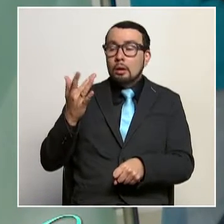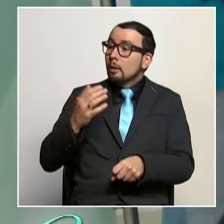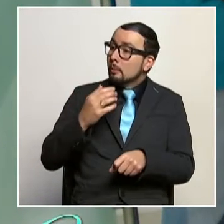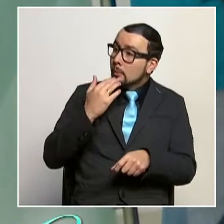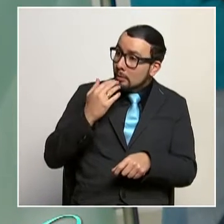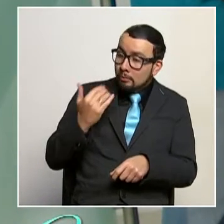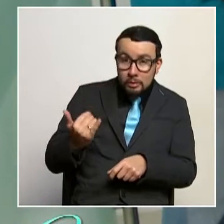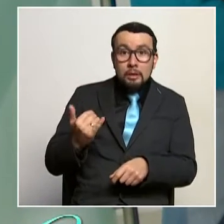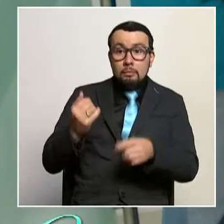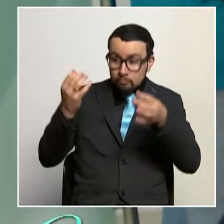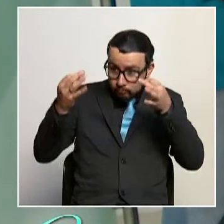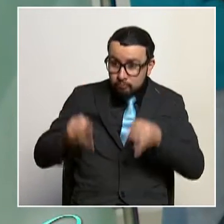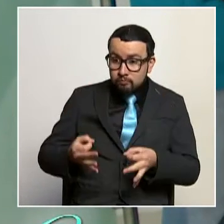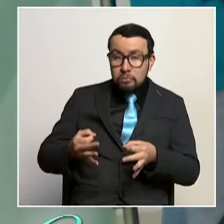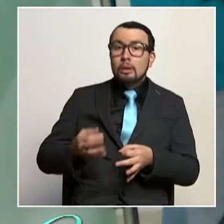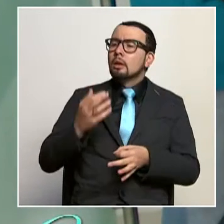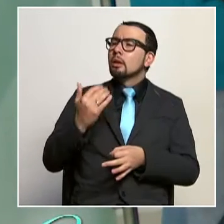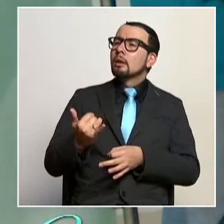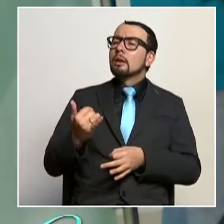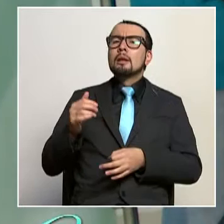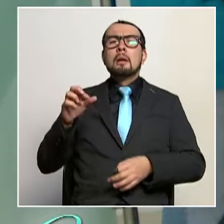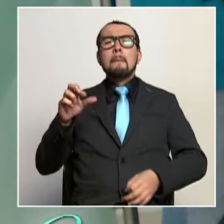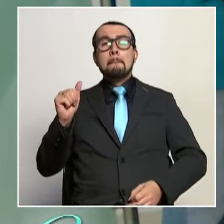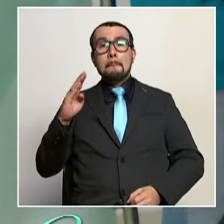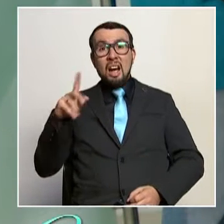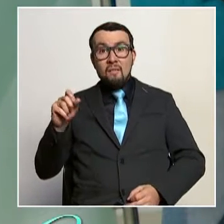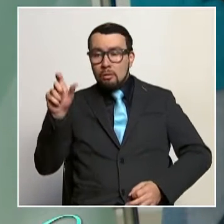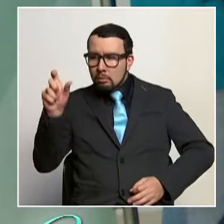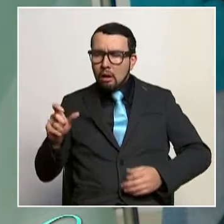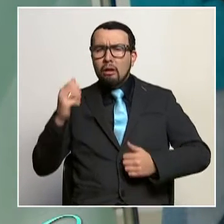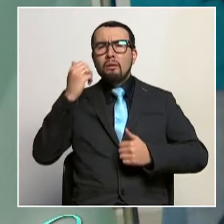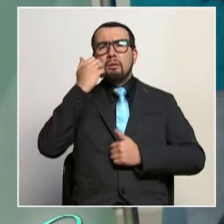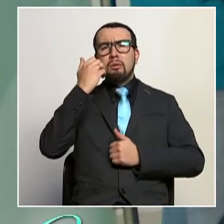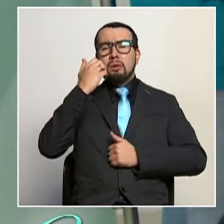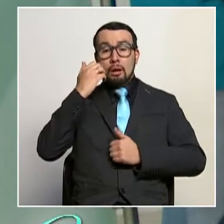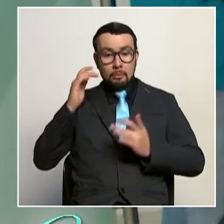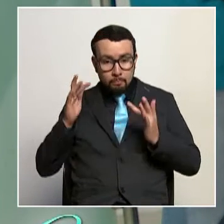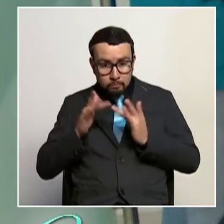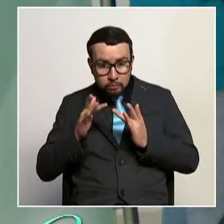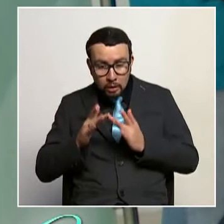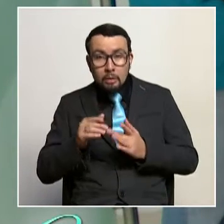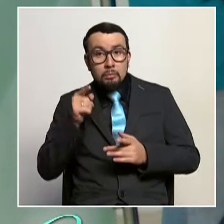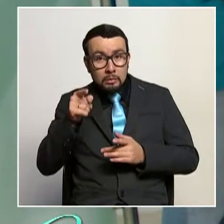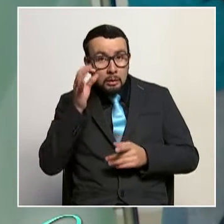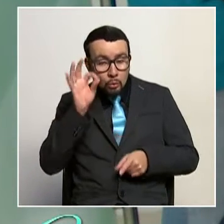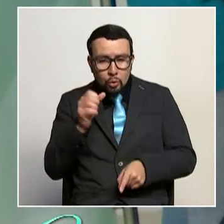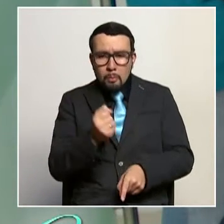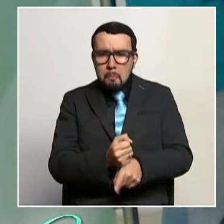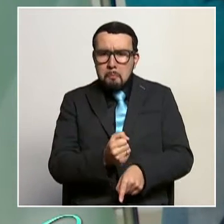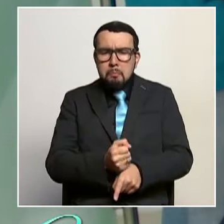relación directa de un estreñimiento crónico de Pablo de tantos años con que la próstata esté afectada?